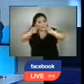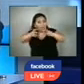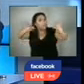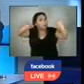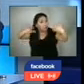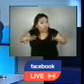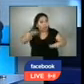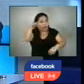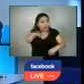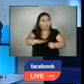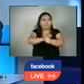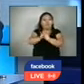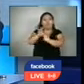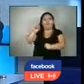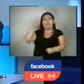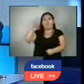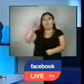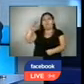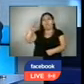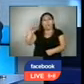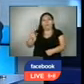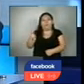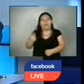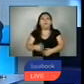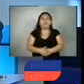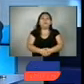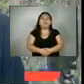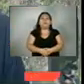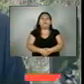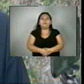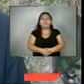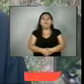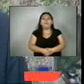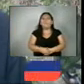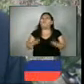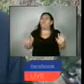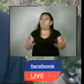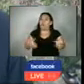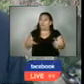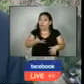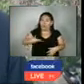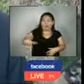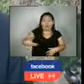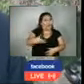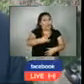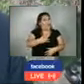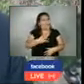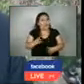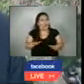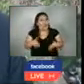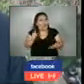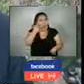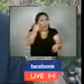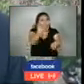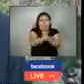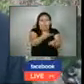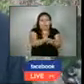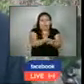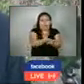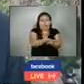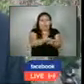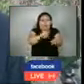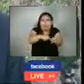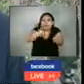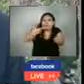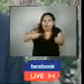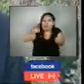variante Omicron circule en El Salvador. Veamos. Lo que pasa es que no tenemos una evidencia para decir